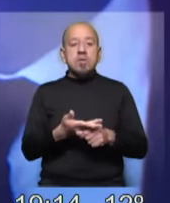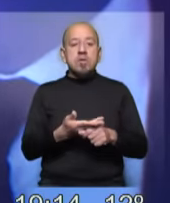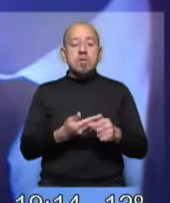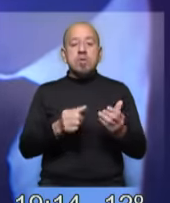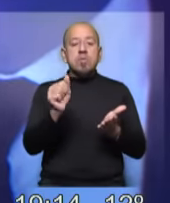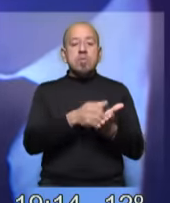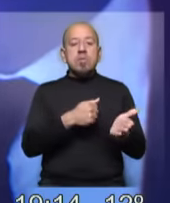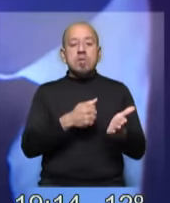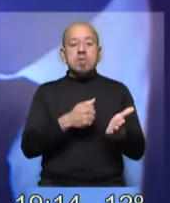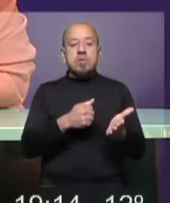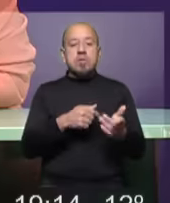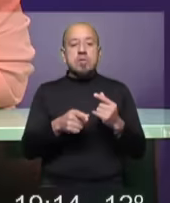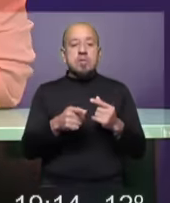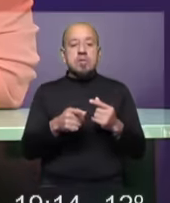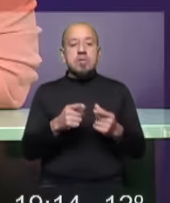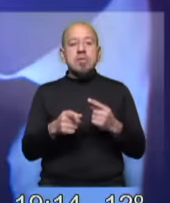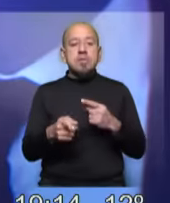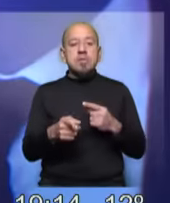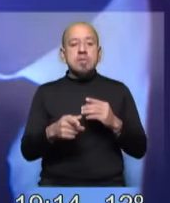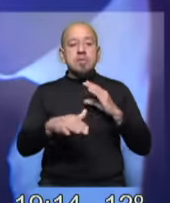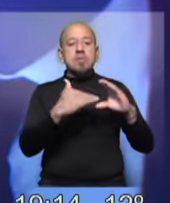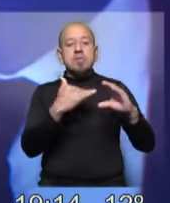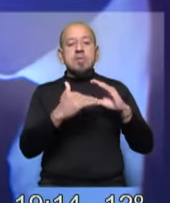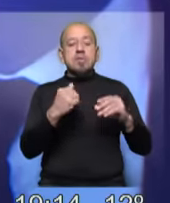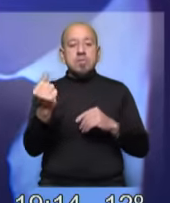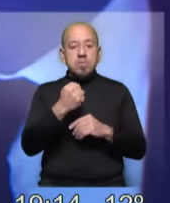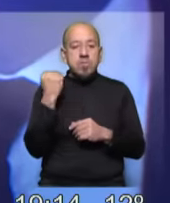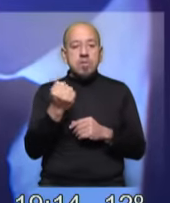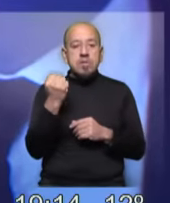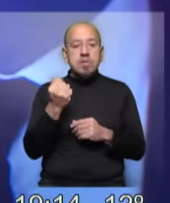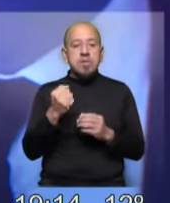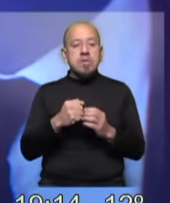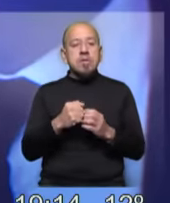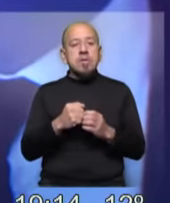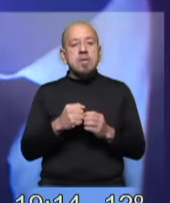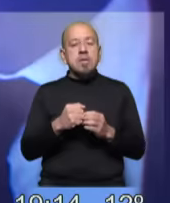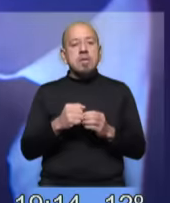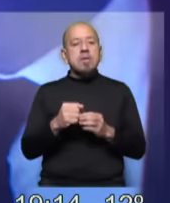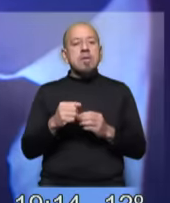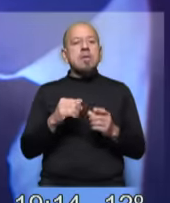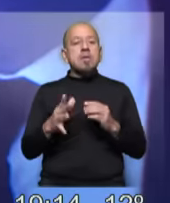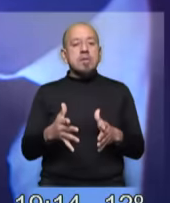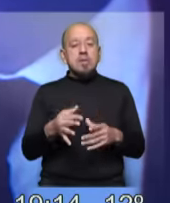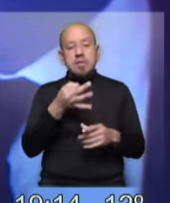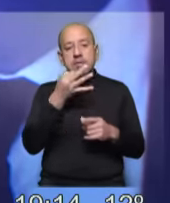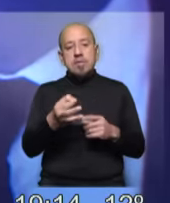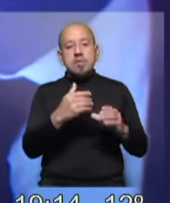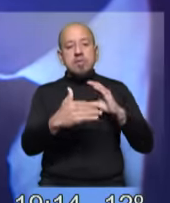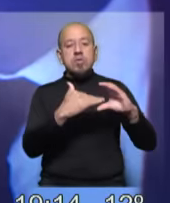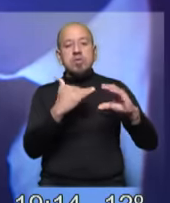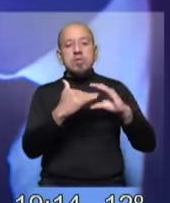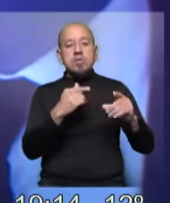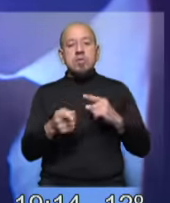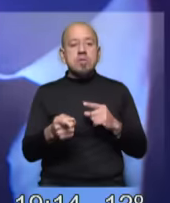chats. ¿Qué dicen esos chats? Bueno, justamente, nos parecía importante en este contexto poder recordar qué era lo que decían estos chats y vamos a empezar